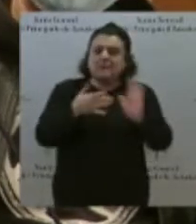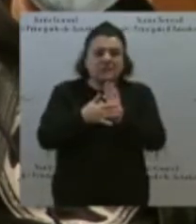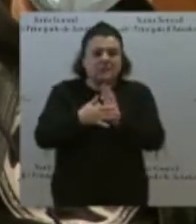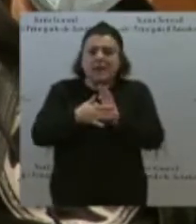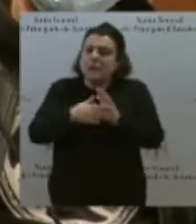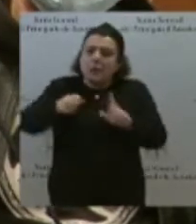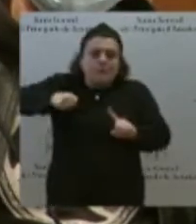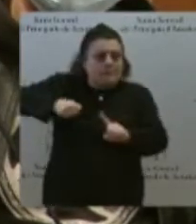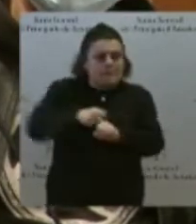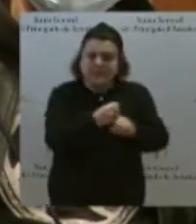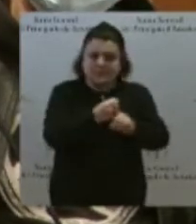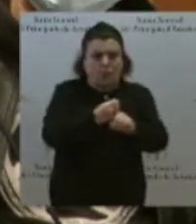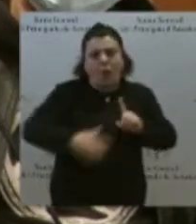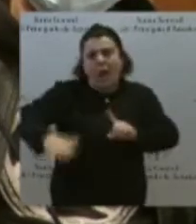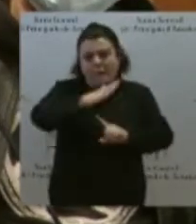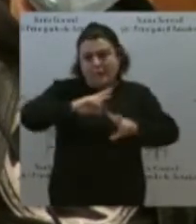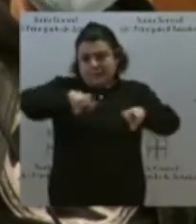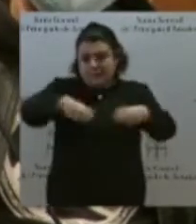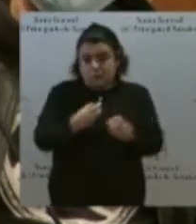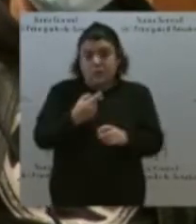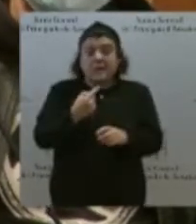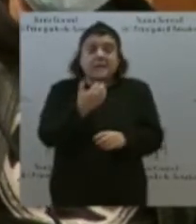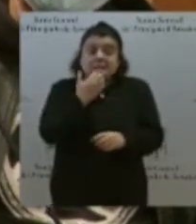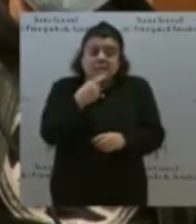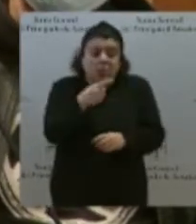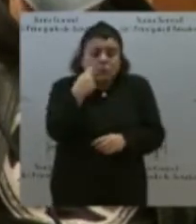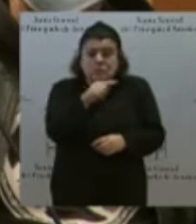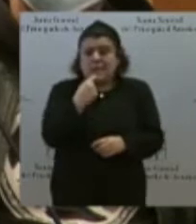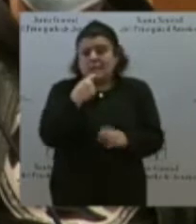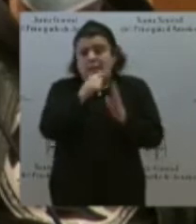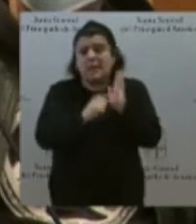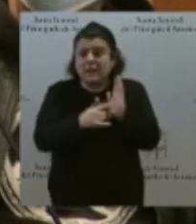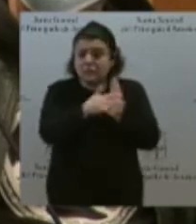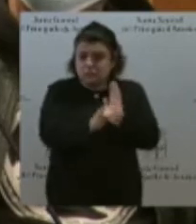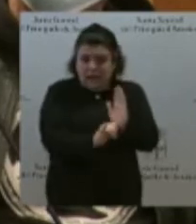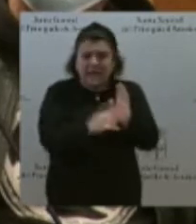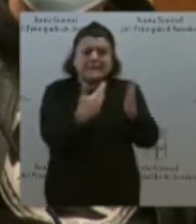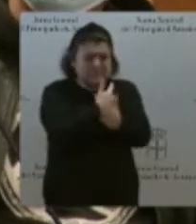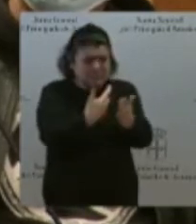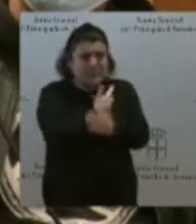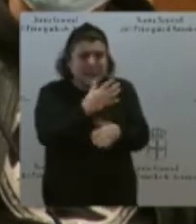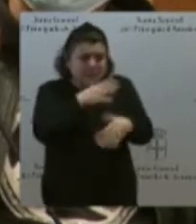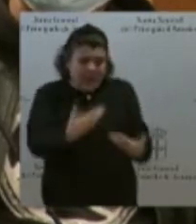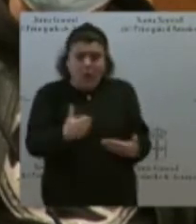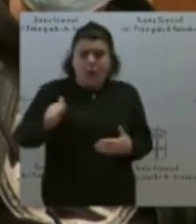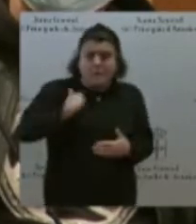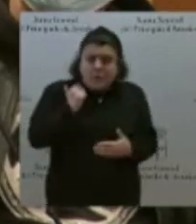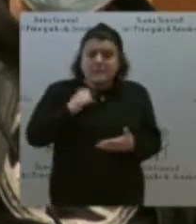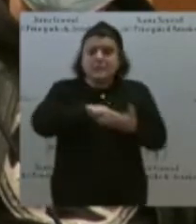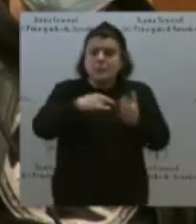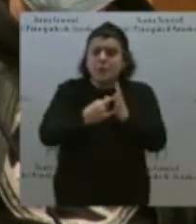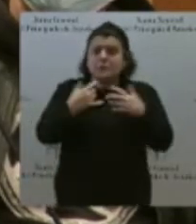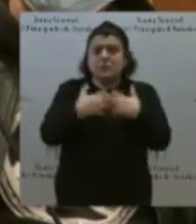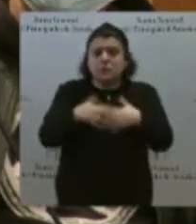diga lo contrario, explíquenos aquí hoy, aquí en esta pregunta, cuáles son los proyectos industriales fuera de lo que tienen